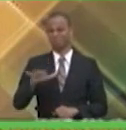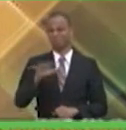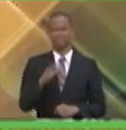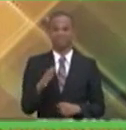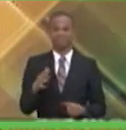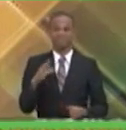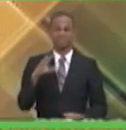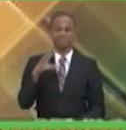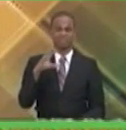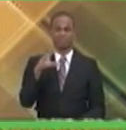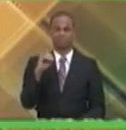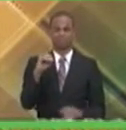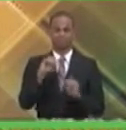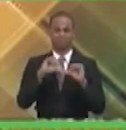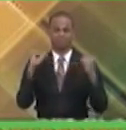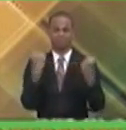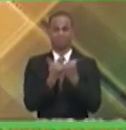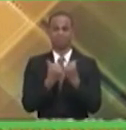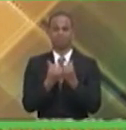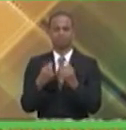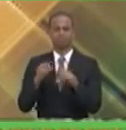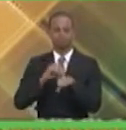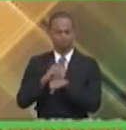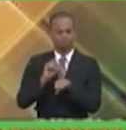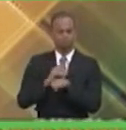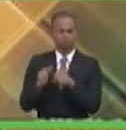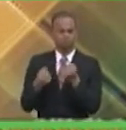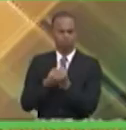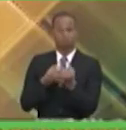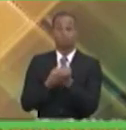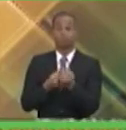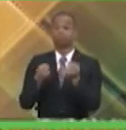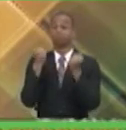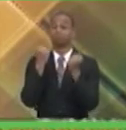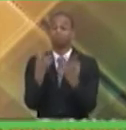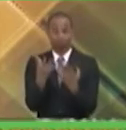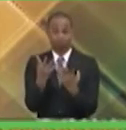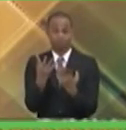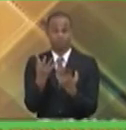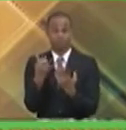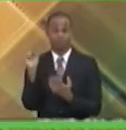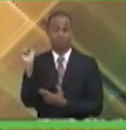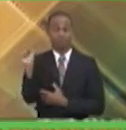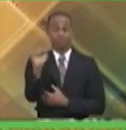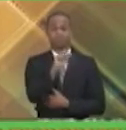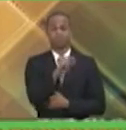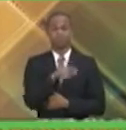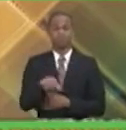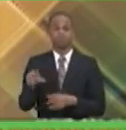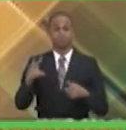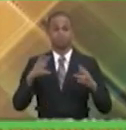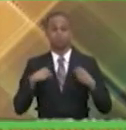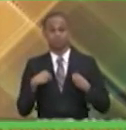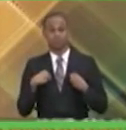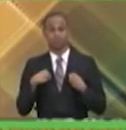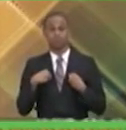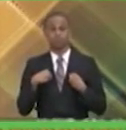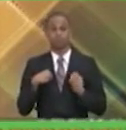50 asociaciones que fueron asesoradas. Muchas de ellas fueron aceptadas